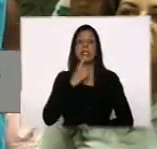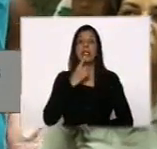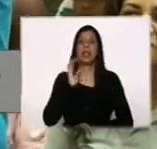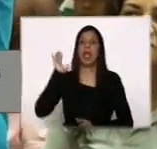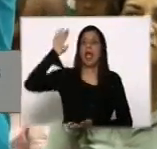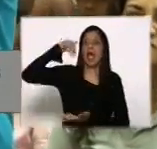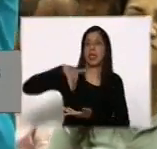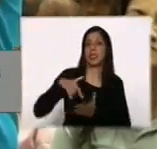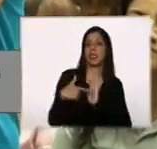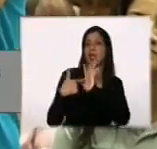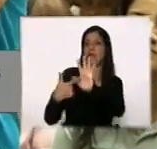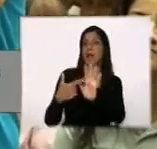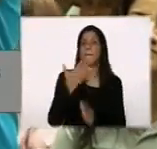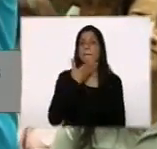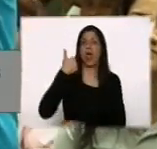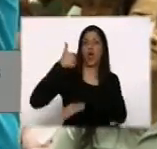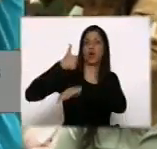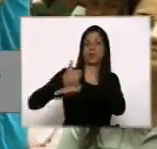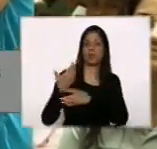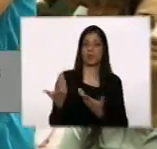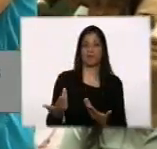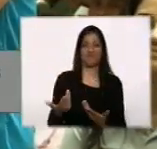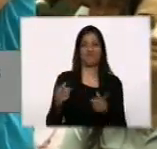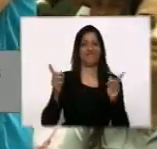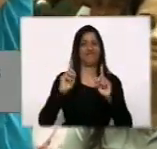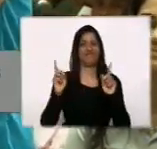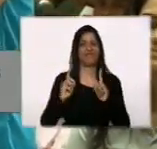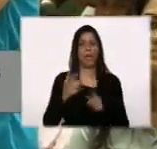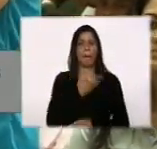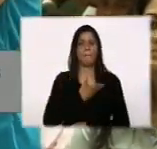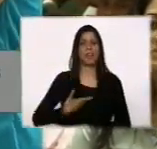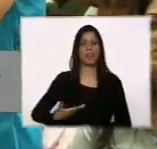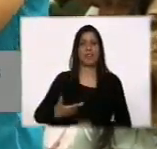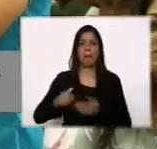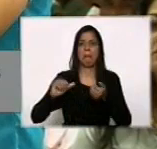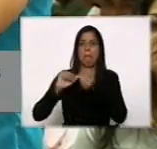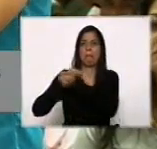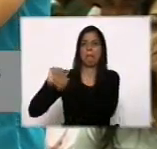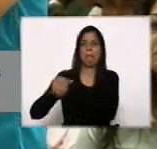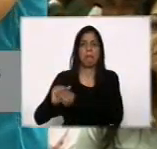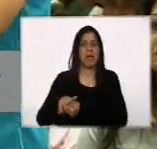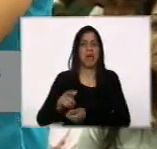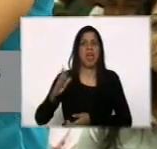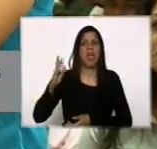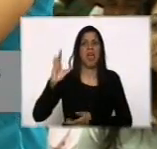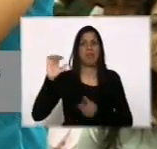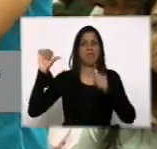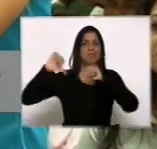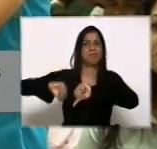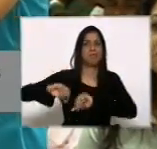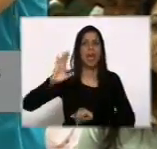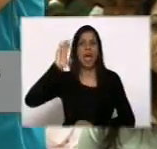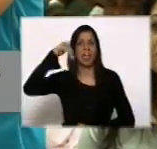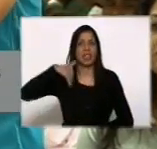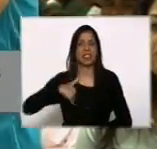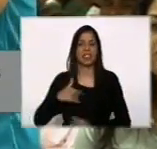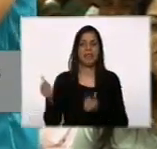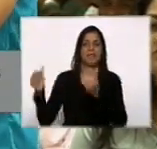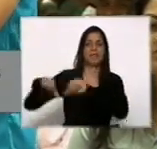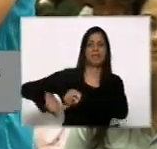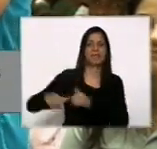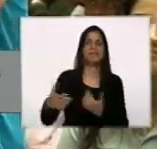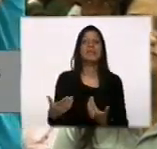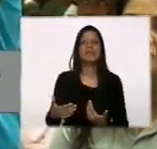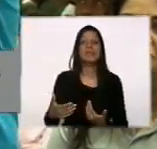mejor modelo, pero Menem y todos esos ladrones la fundieron, la hundieron, la hundieron. Y ellos comenzaron a hacer